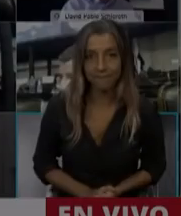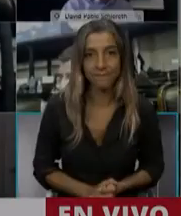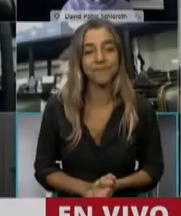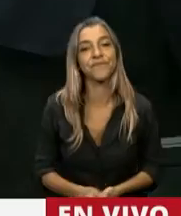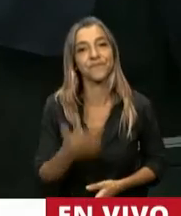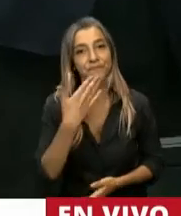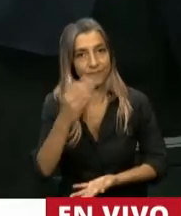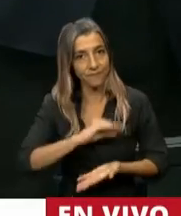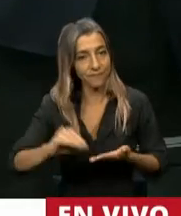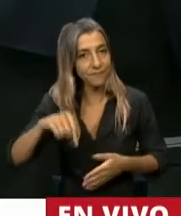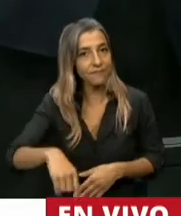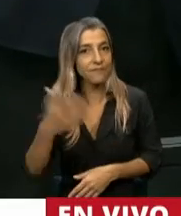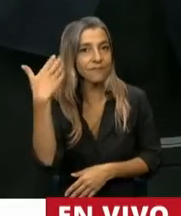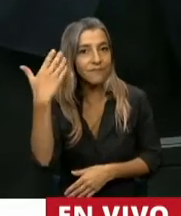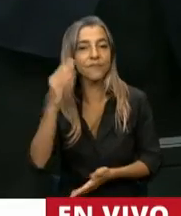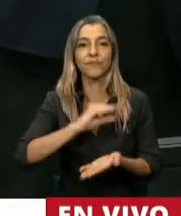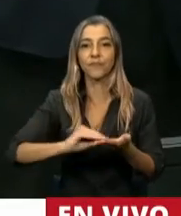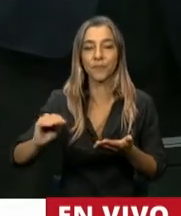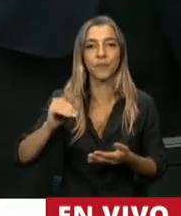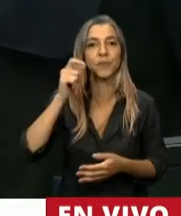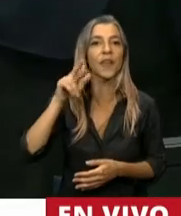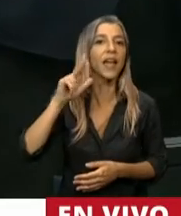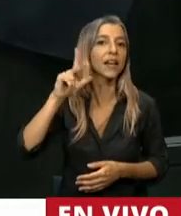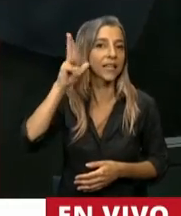en la palabra el diputado jorge enríquez